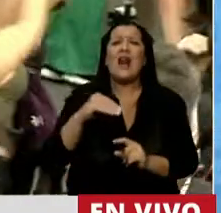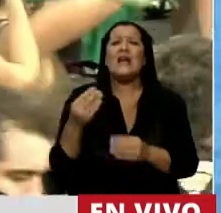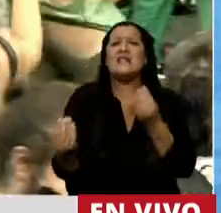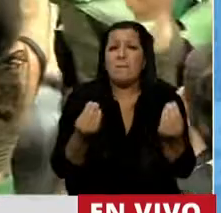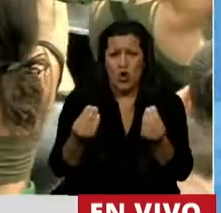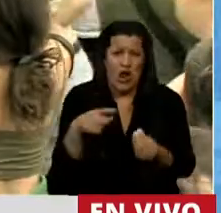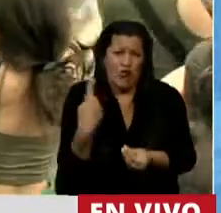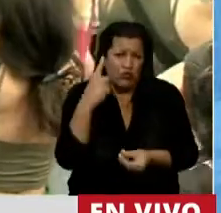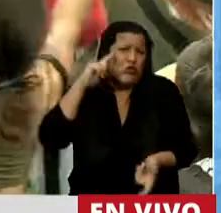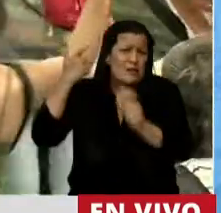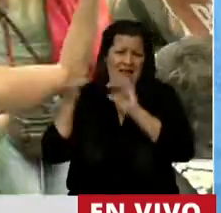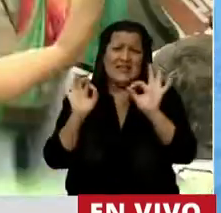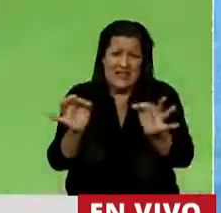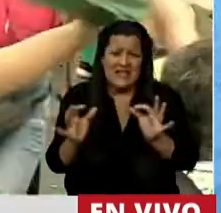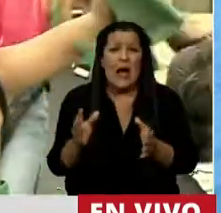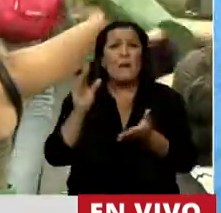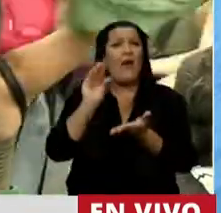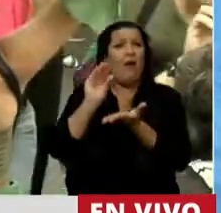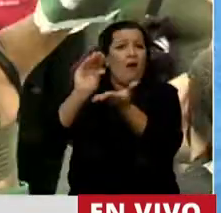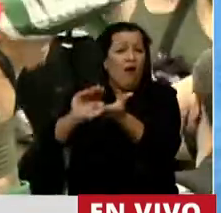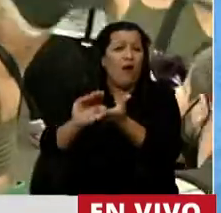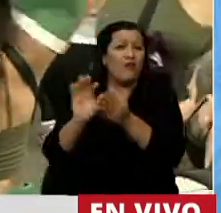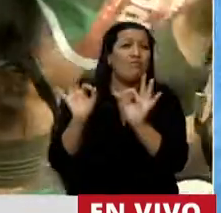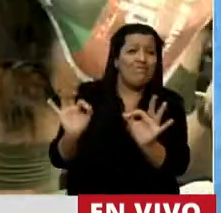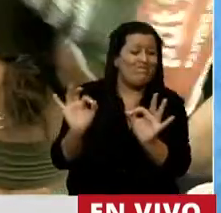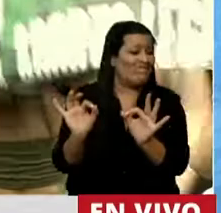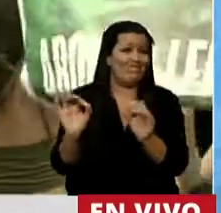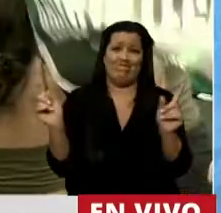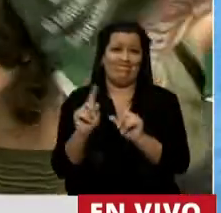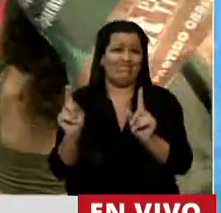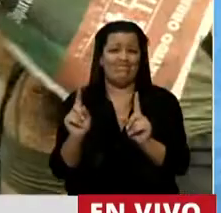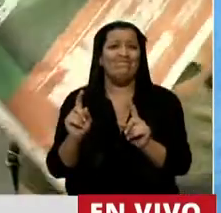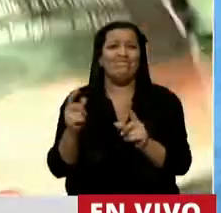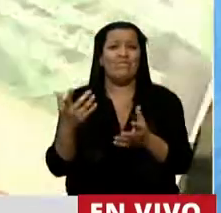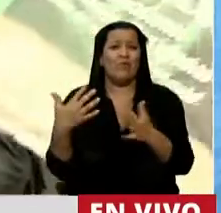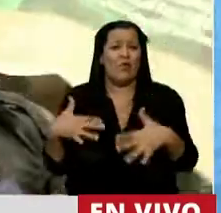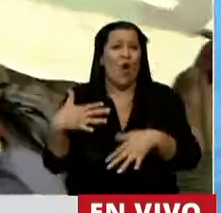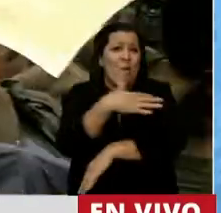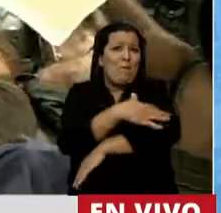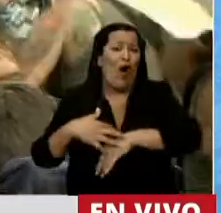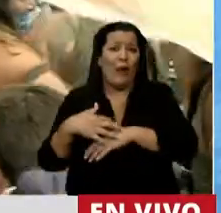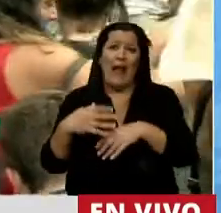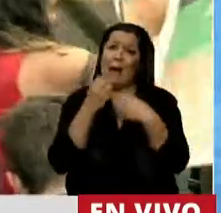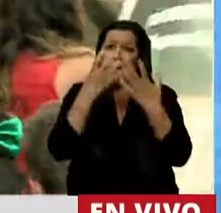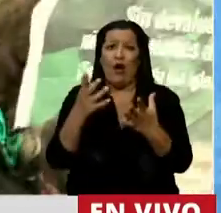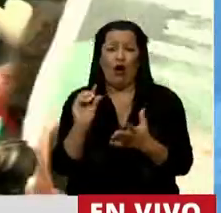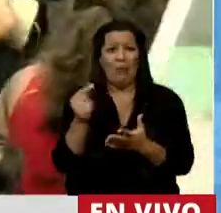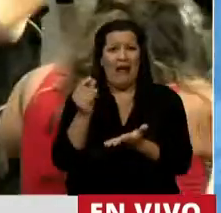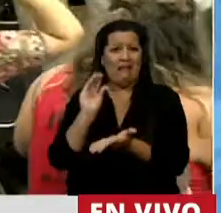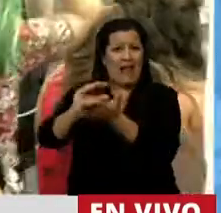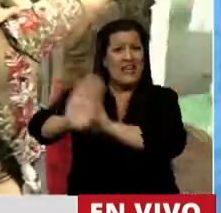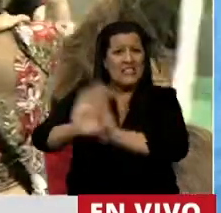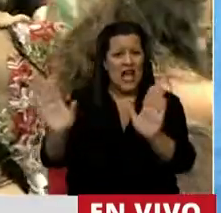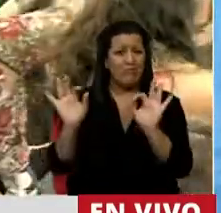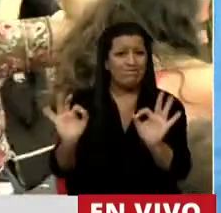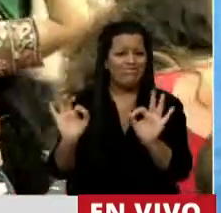por experiencia sabemos que el subsidio no es suficiente para modificar las condiciones estructurales de pobreza. En ese sentido,